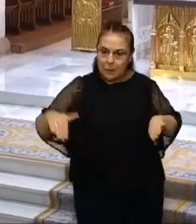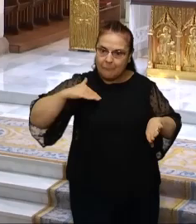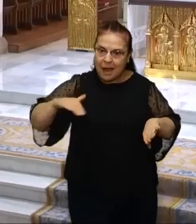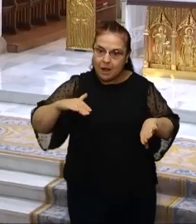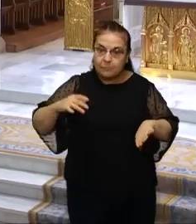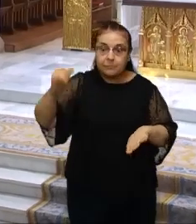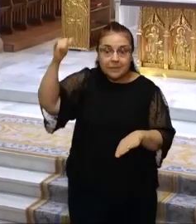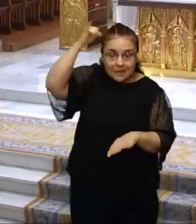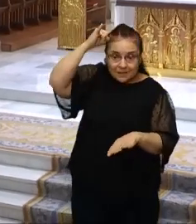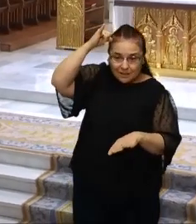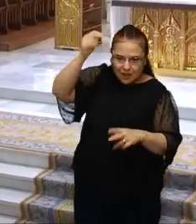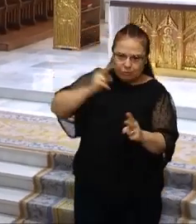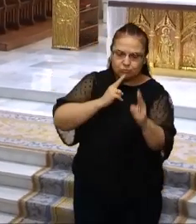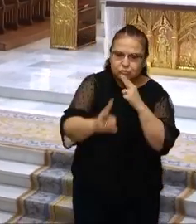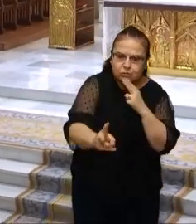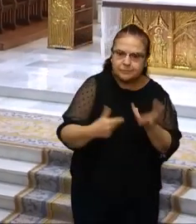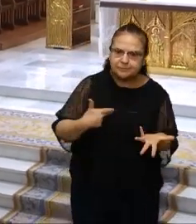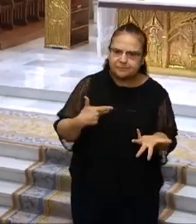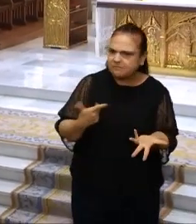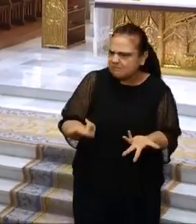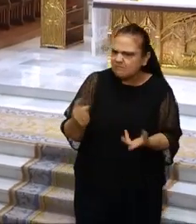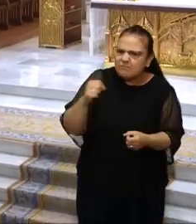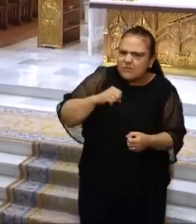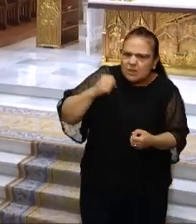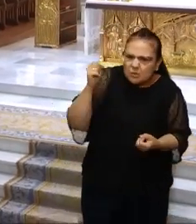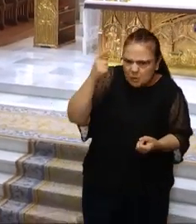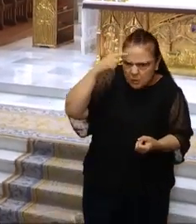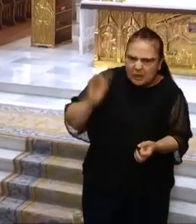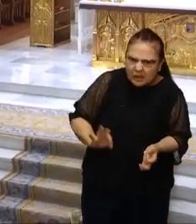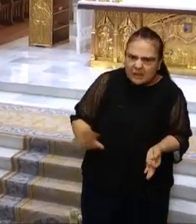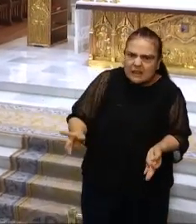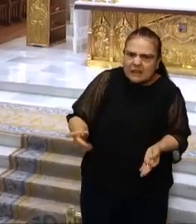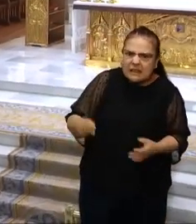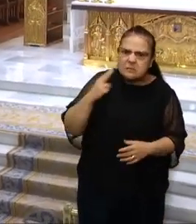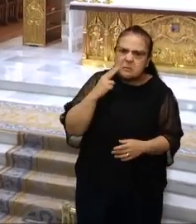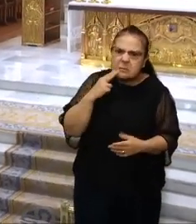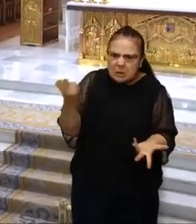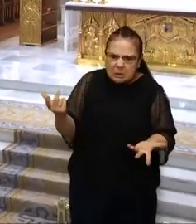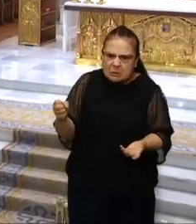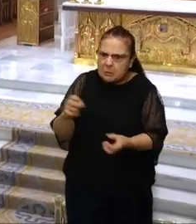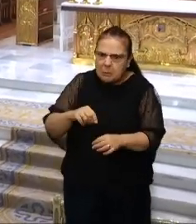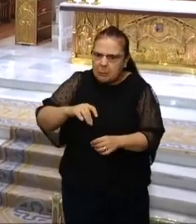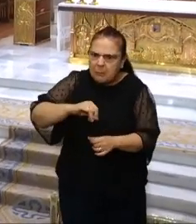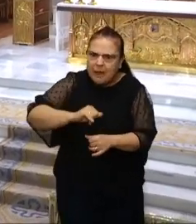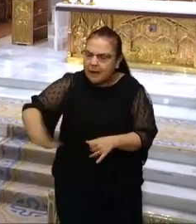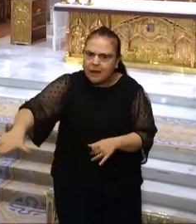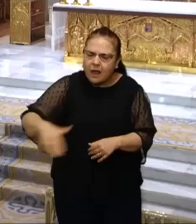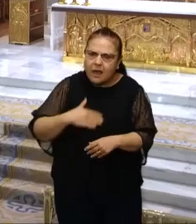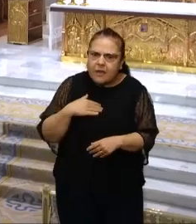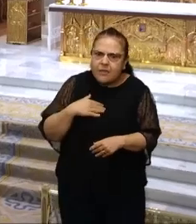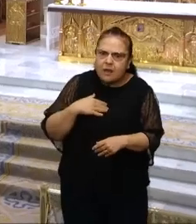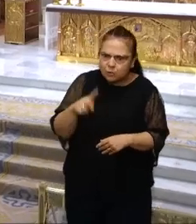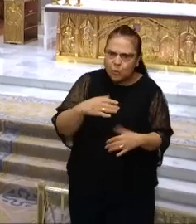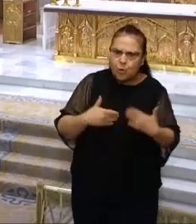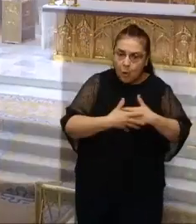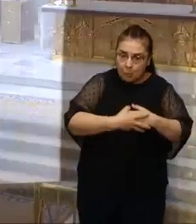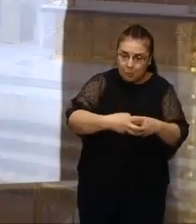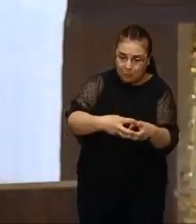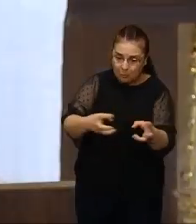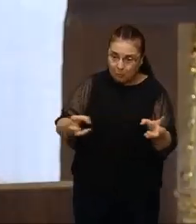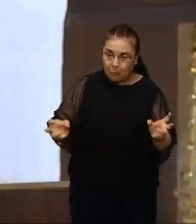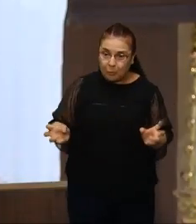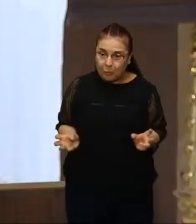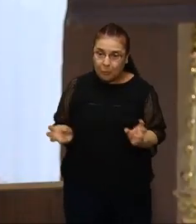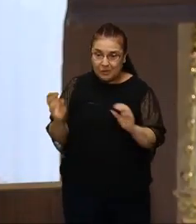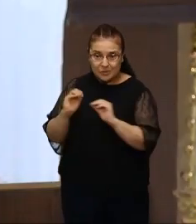Satán contestó al Señor: ¿y crees que Job teme a Dios de balde? ¿No has levantado tú mismo una valla en torno a él, su